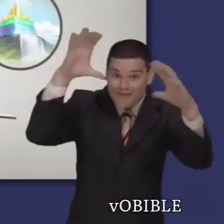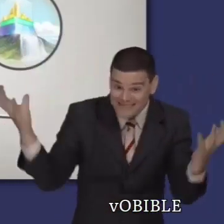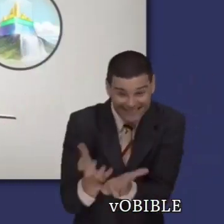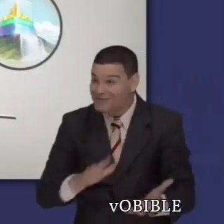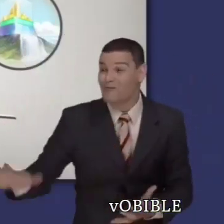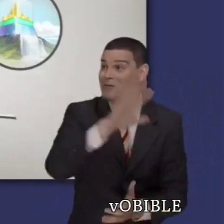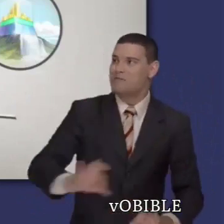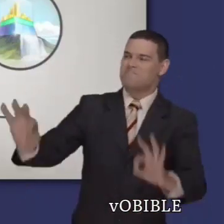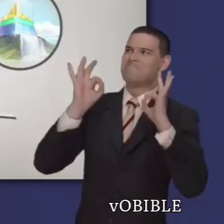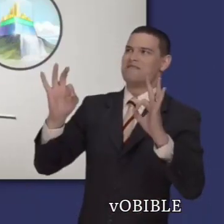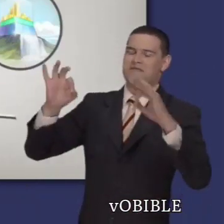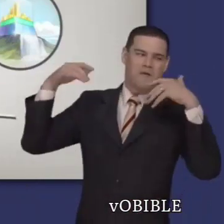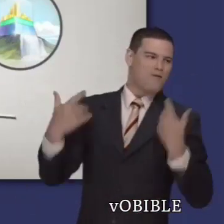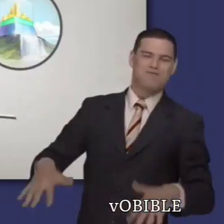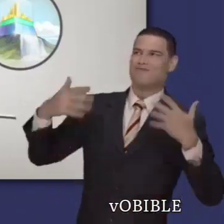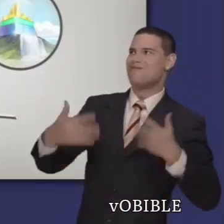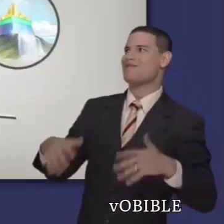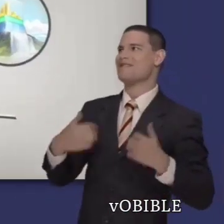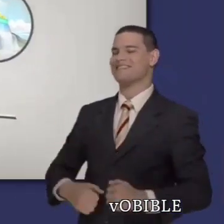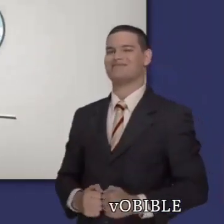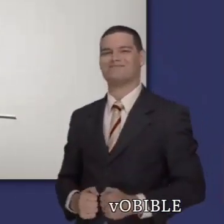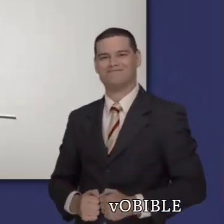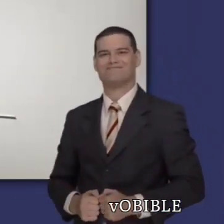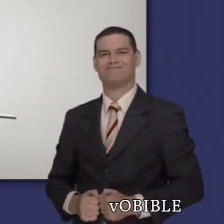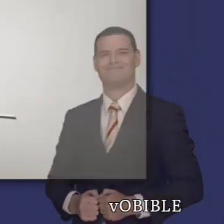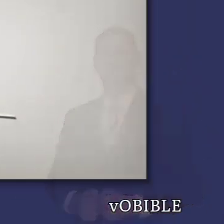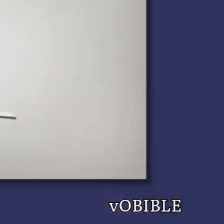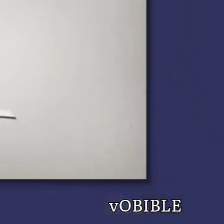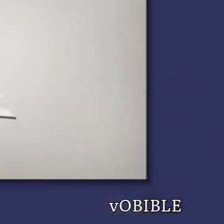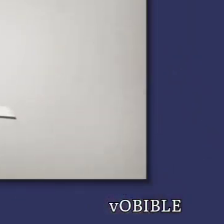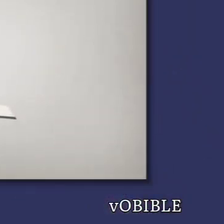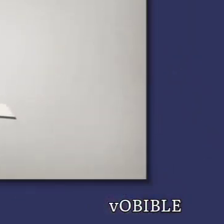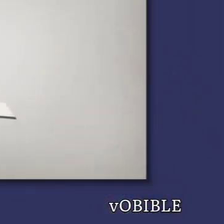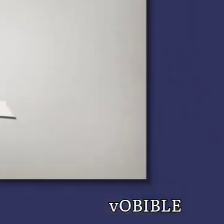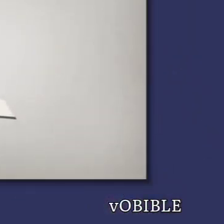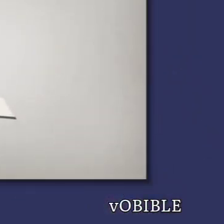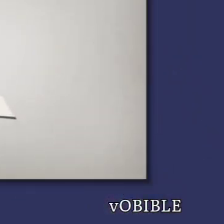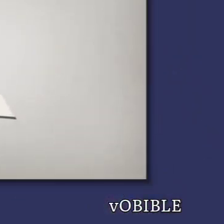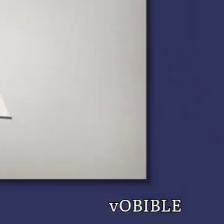reino de Dios.